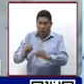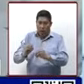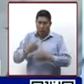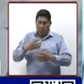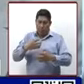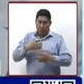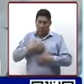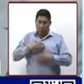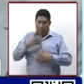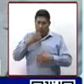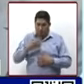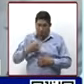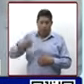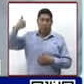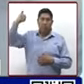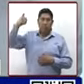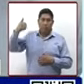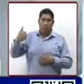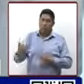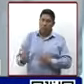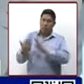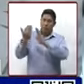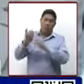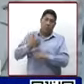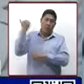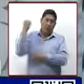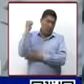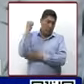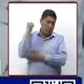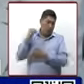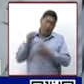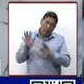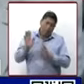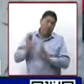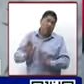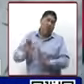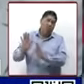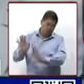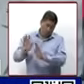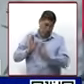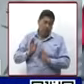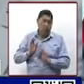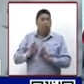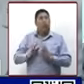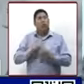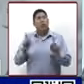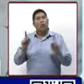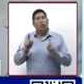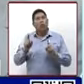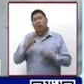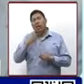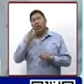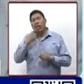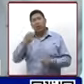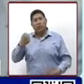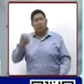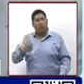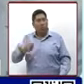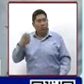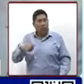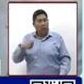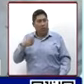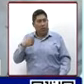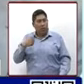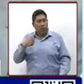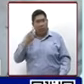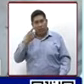este recurso constitucional ante el Tribunal Constitucional. Y las medidas cautelares dispuestas por los jueces que han